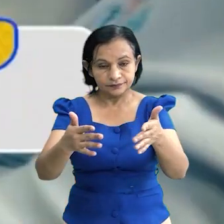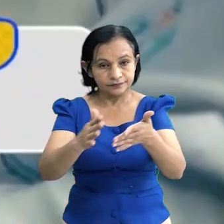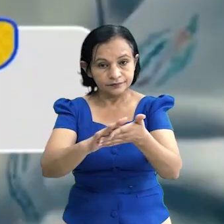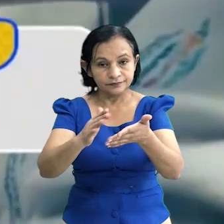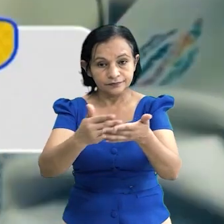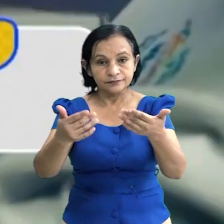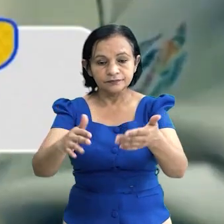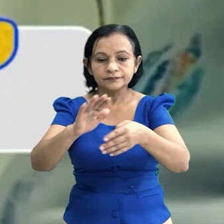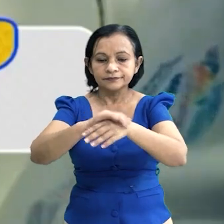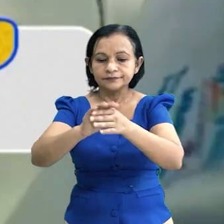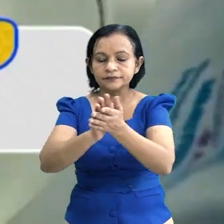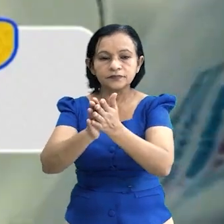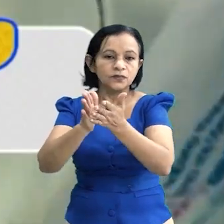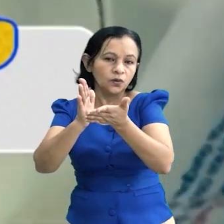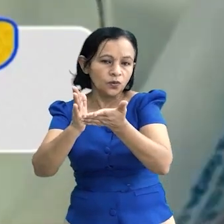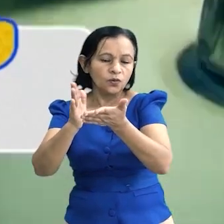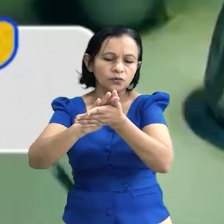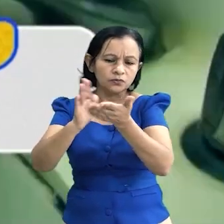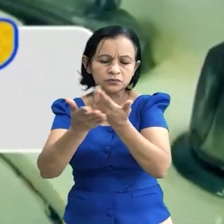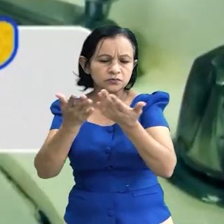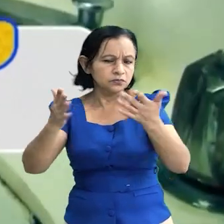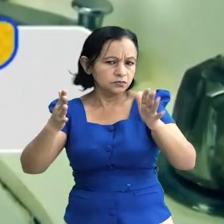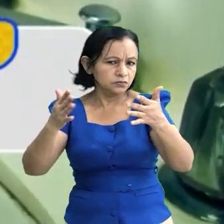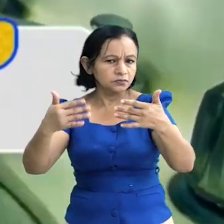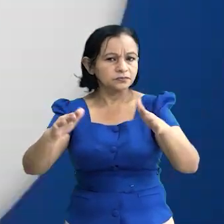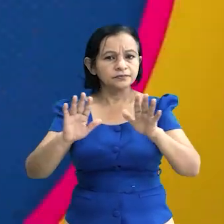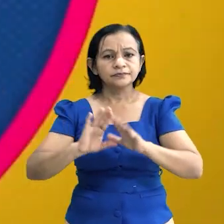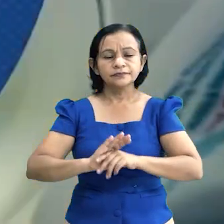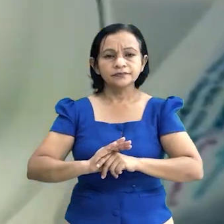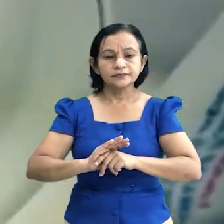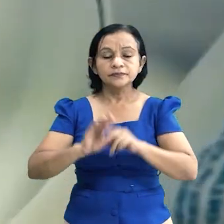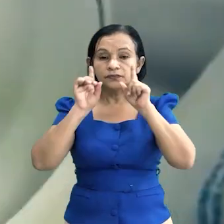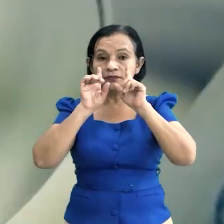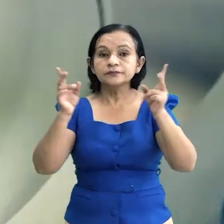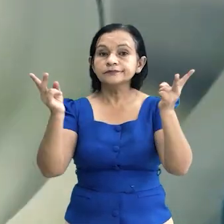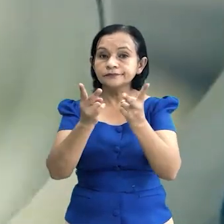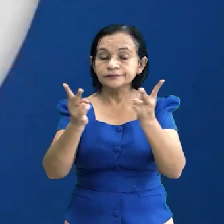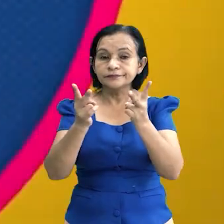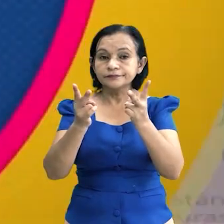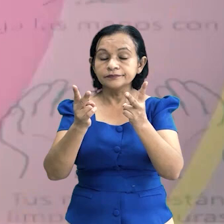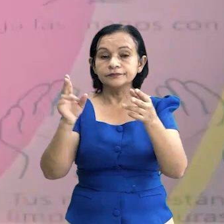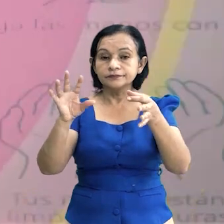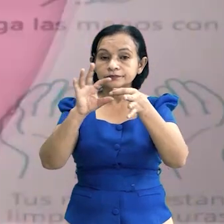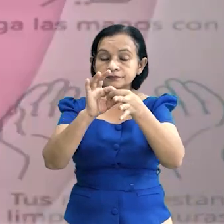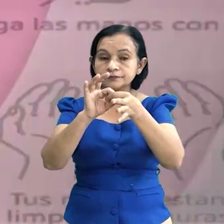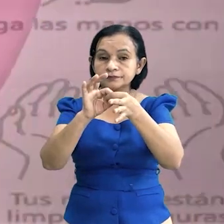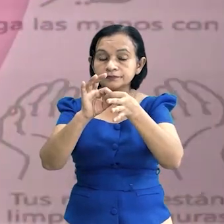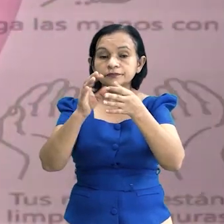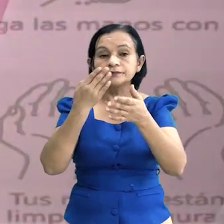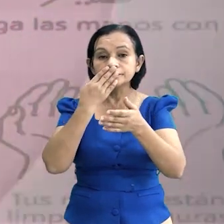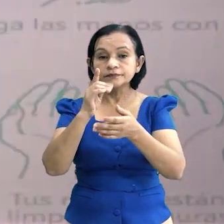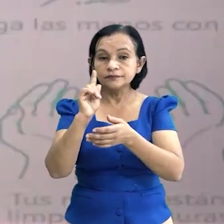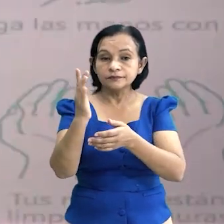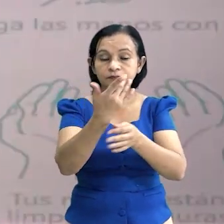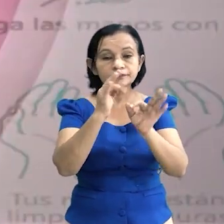y luego sequémosla con toalla o un trapo limpio o secarlas al aire. Prevenir es vivir, unidos y unidas por el bienestar